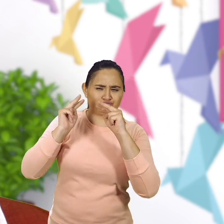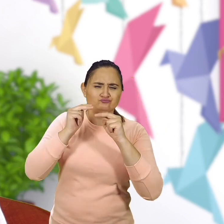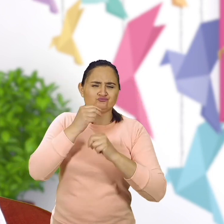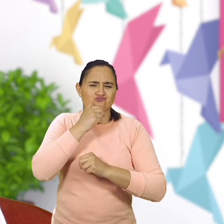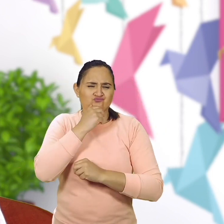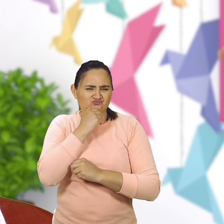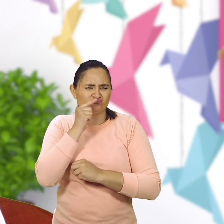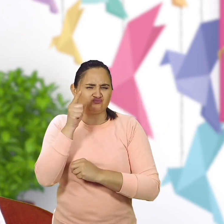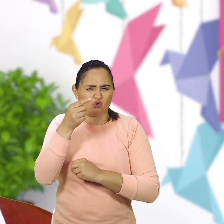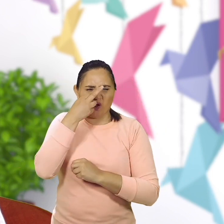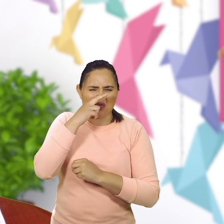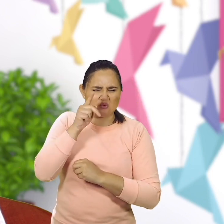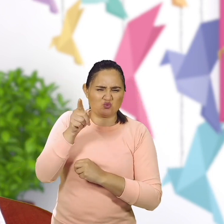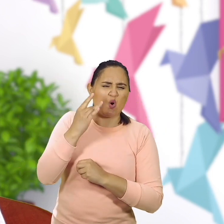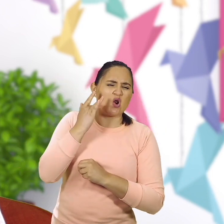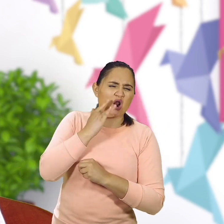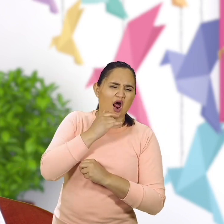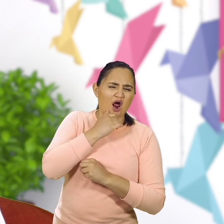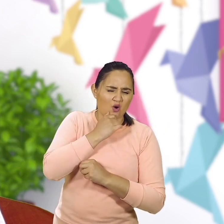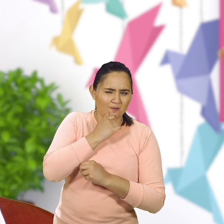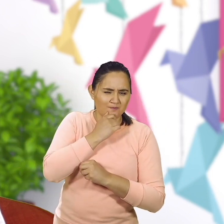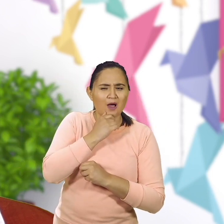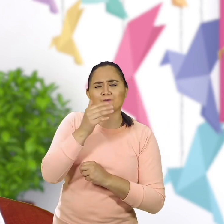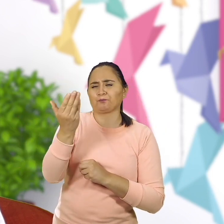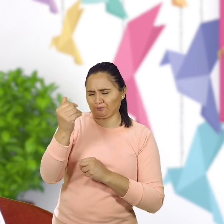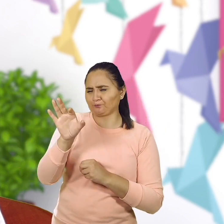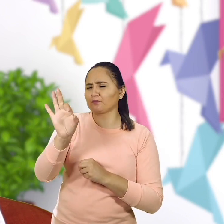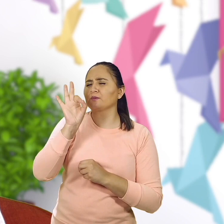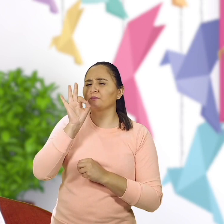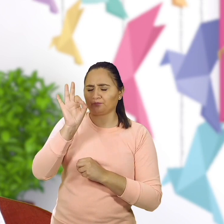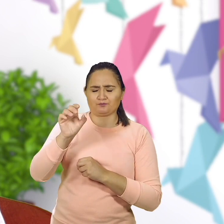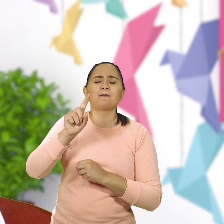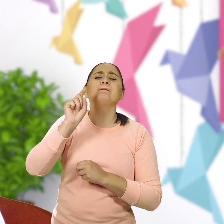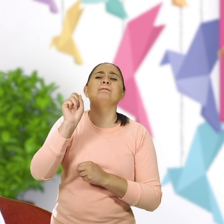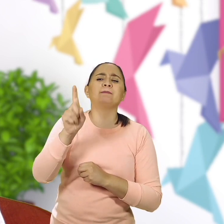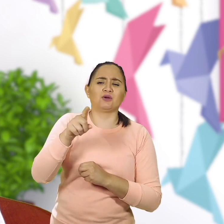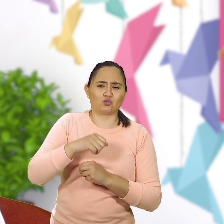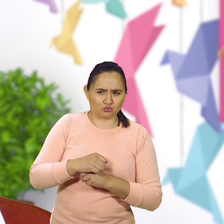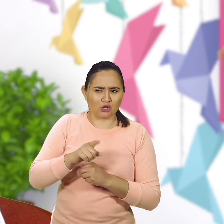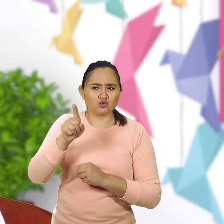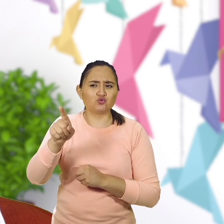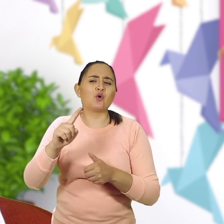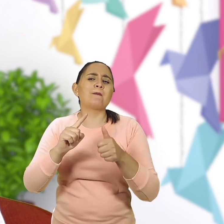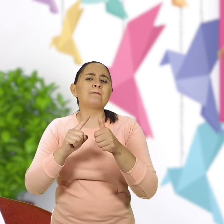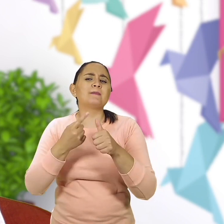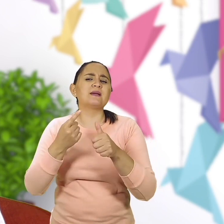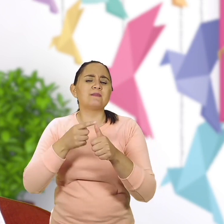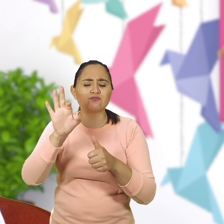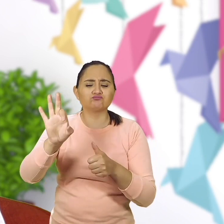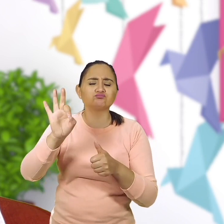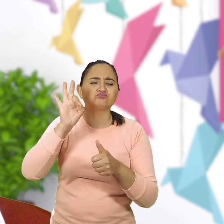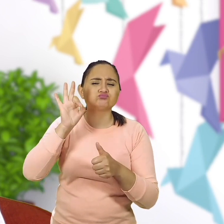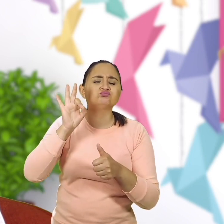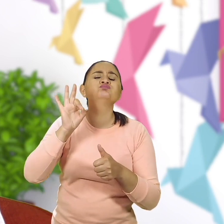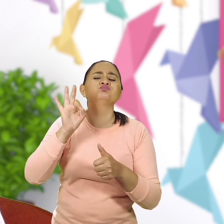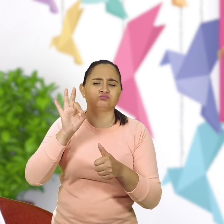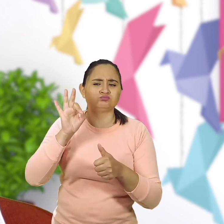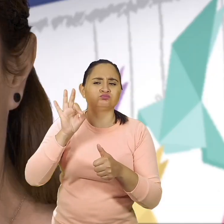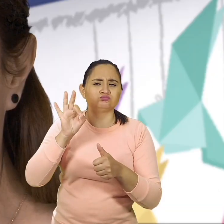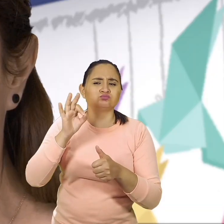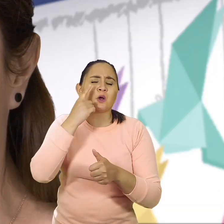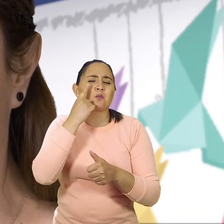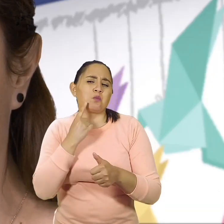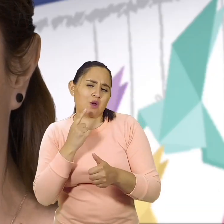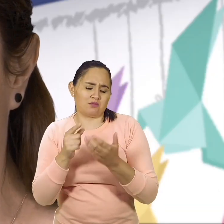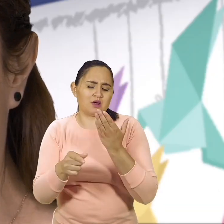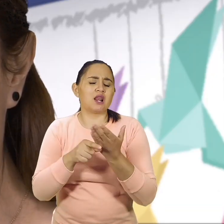maestra, intrigada por su extraño comportamiento, lo escogería a él como primer candidato para dar la prueba del libro leído.